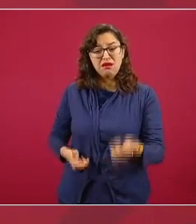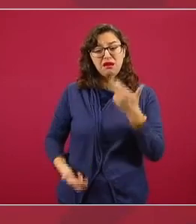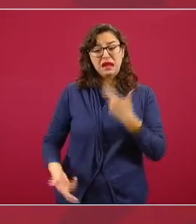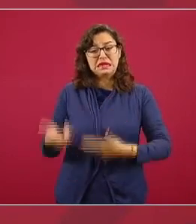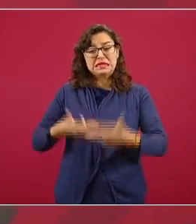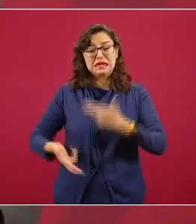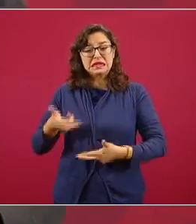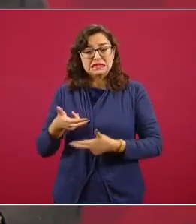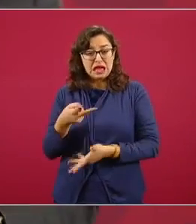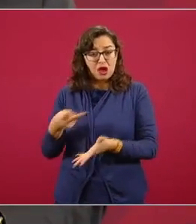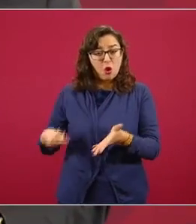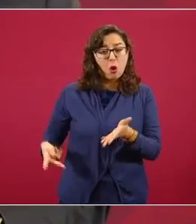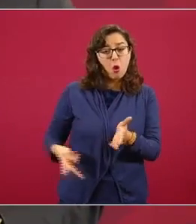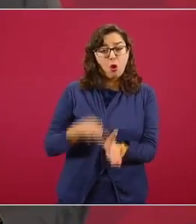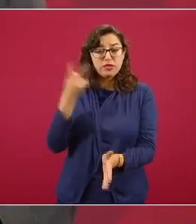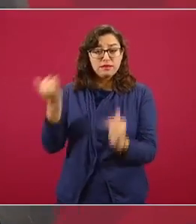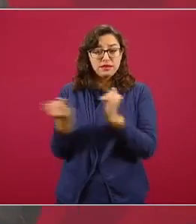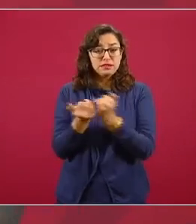de